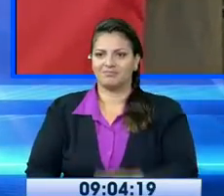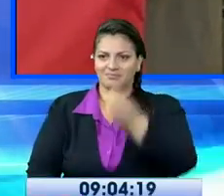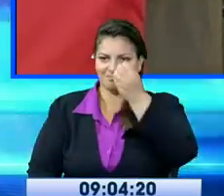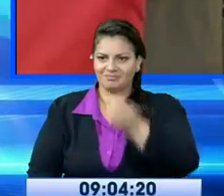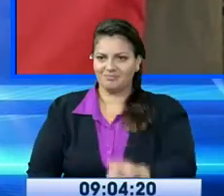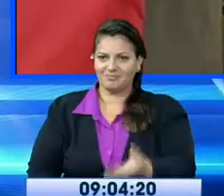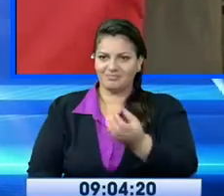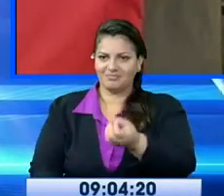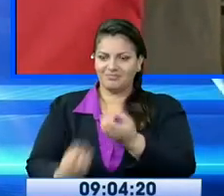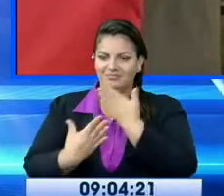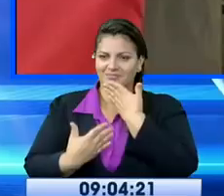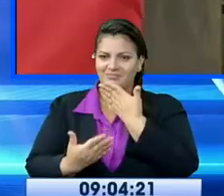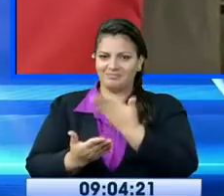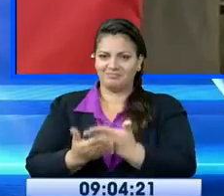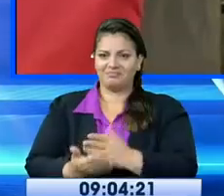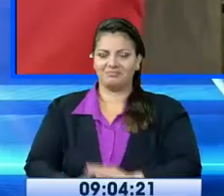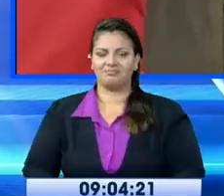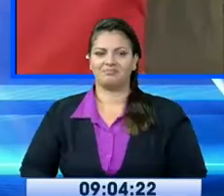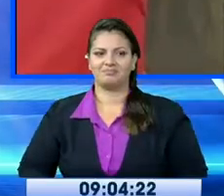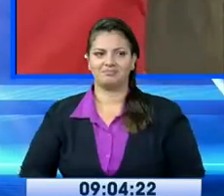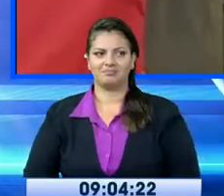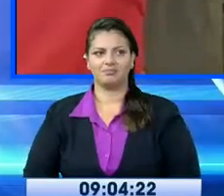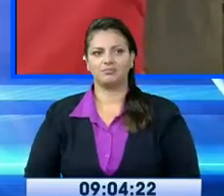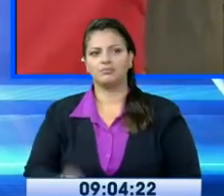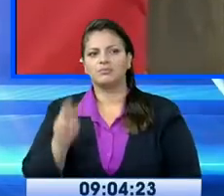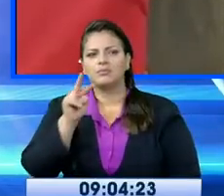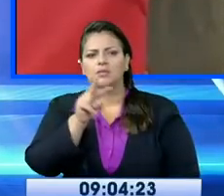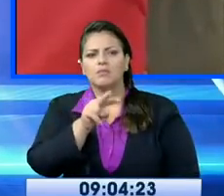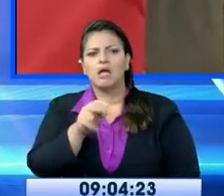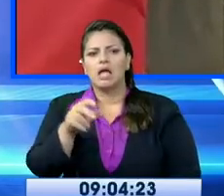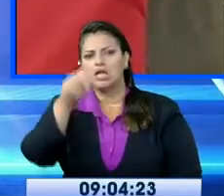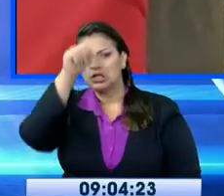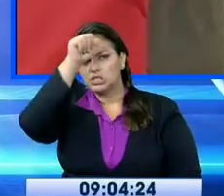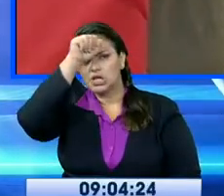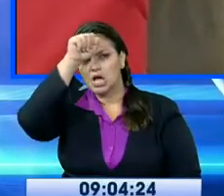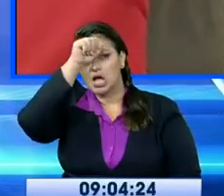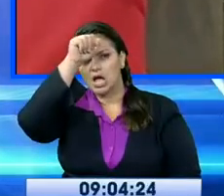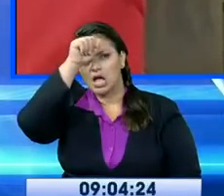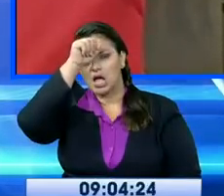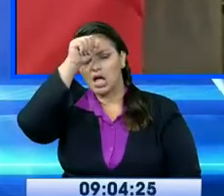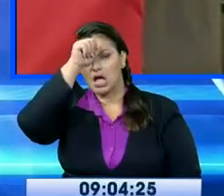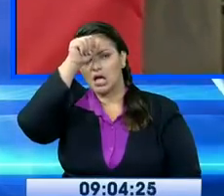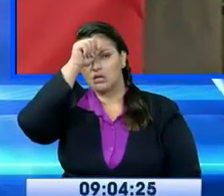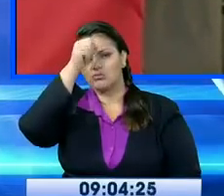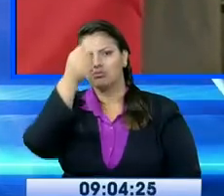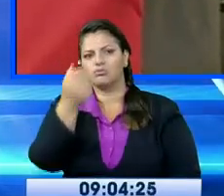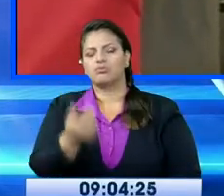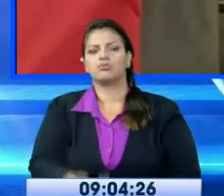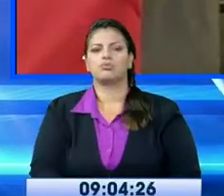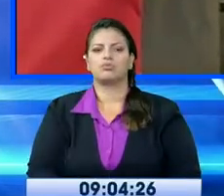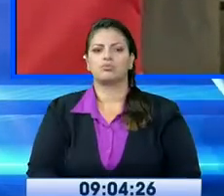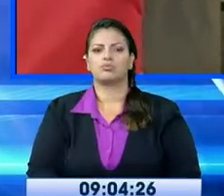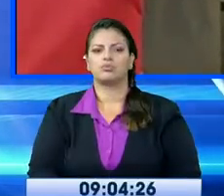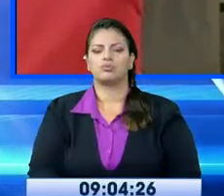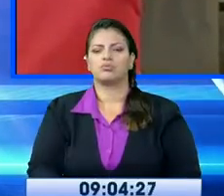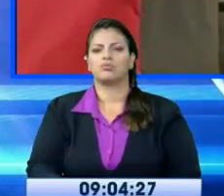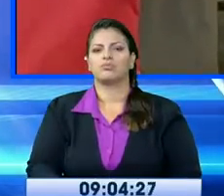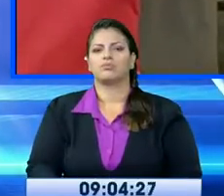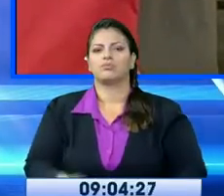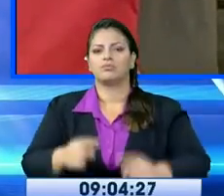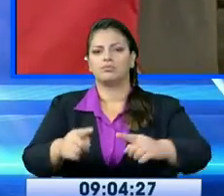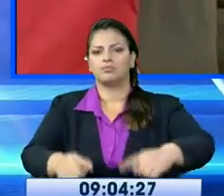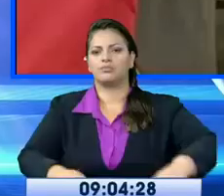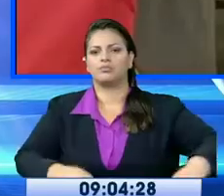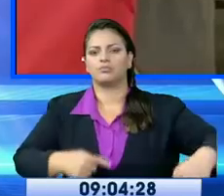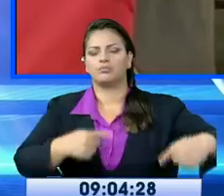ahí. Nos vamos para allá. Ese chancho ya está... Ya que no me ha traído el souvenir. Está recién, sí. Está ya que no souvenir, me ha traído el souvenir, se llama. Por eso, hasta que está venga, viniendo, pero pues,